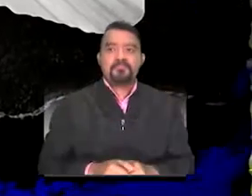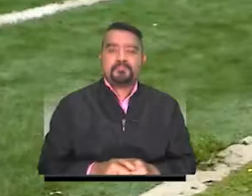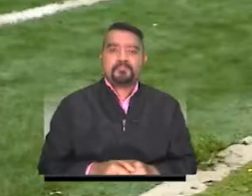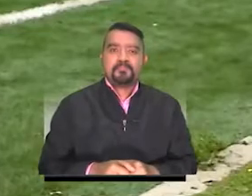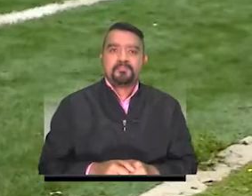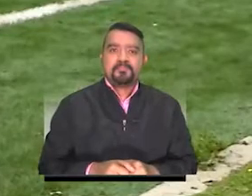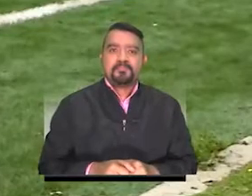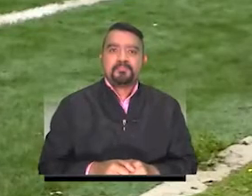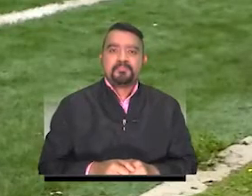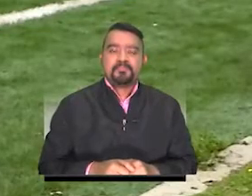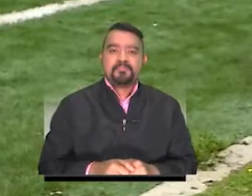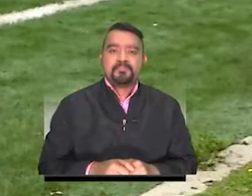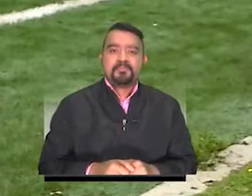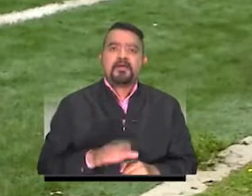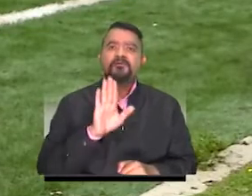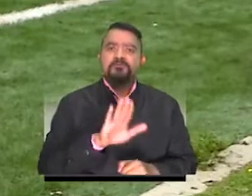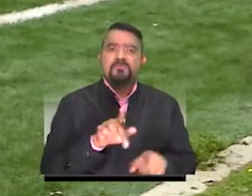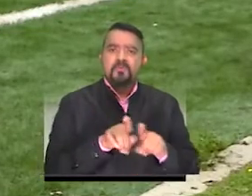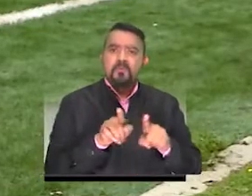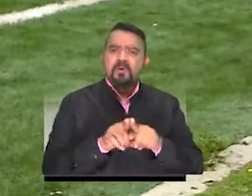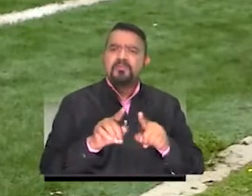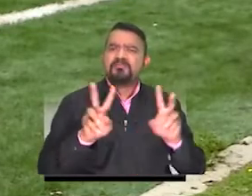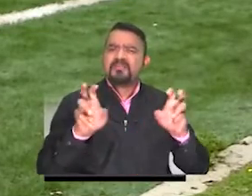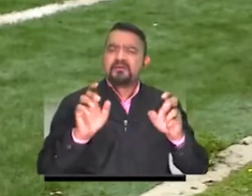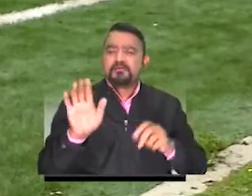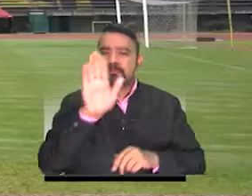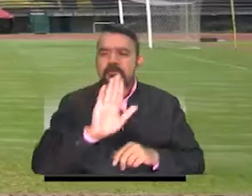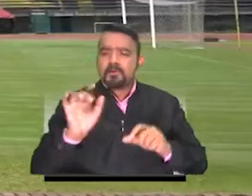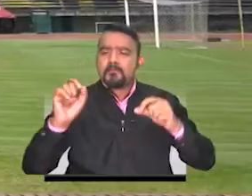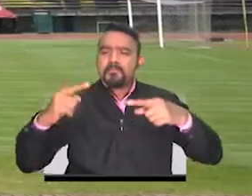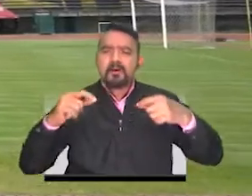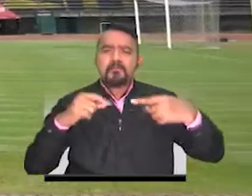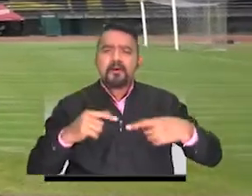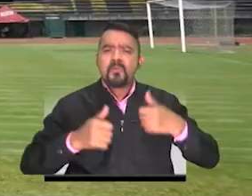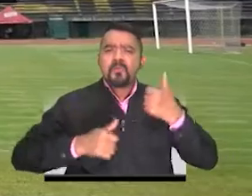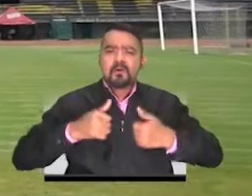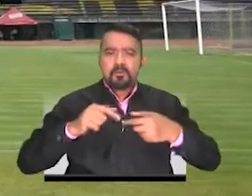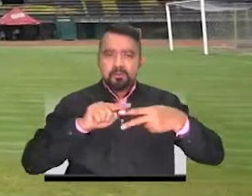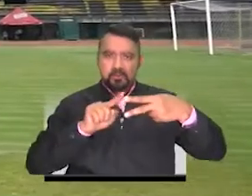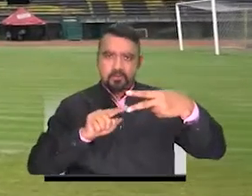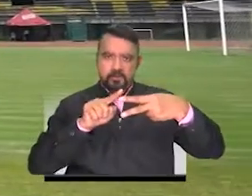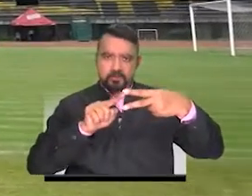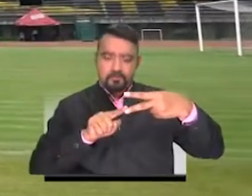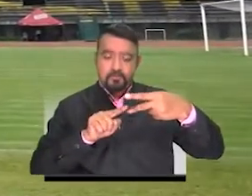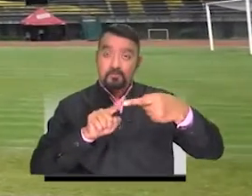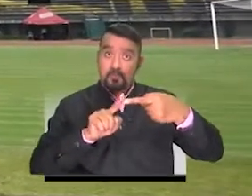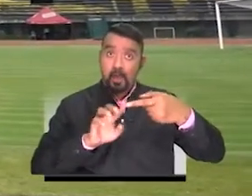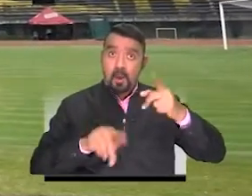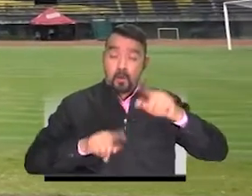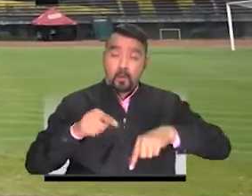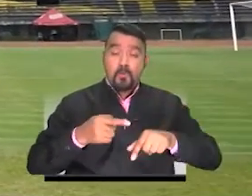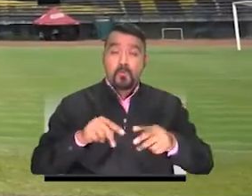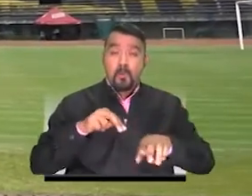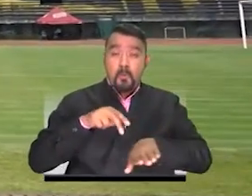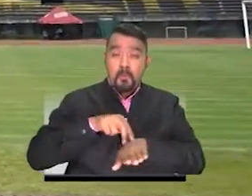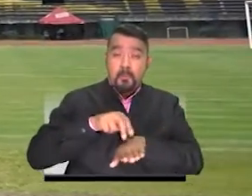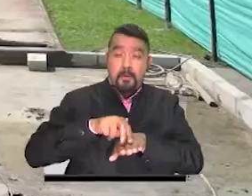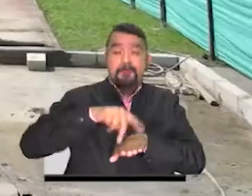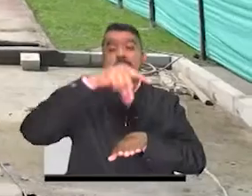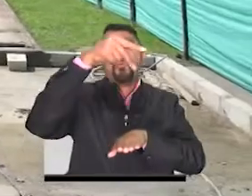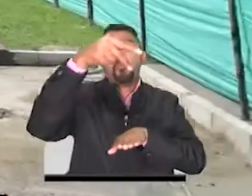Los Juegos Deportivos Departamentales tienen dos modalidades deportivas de gran exigencia, que son salto largo y salto